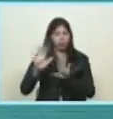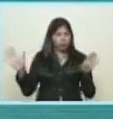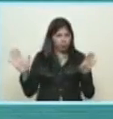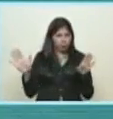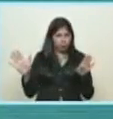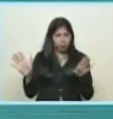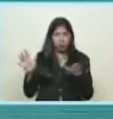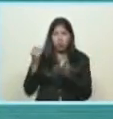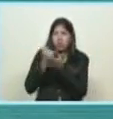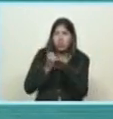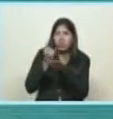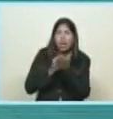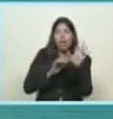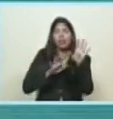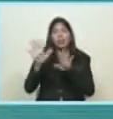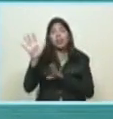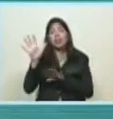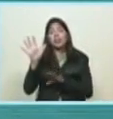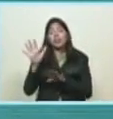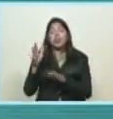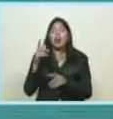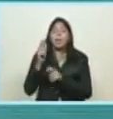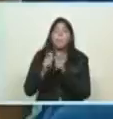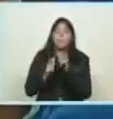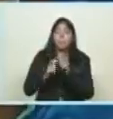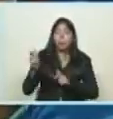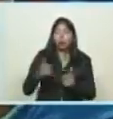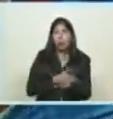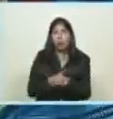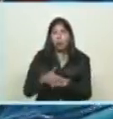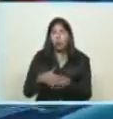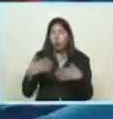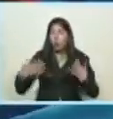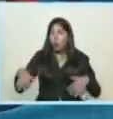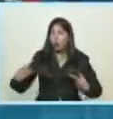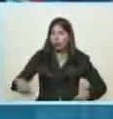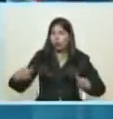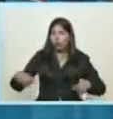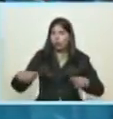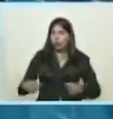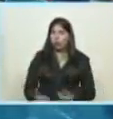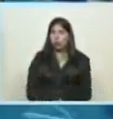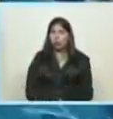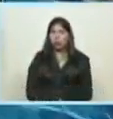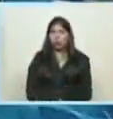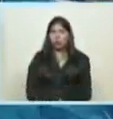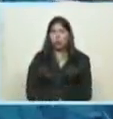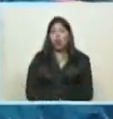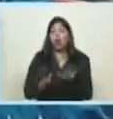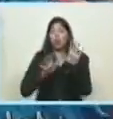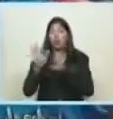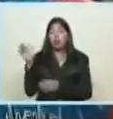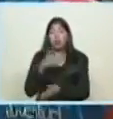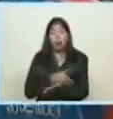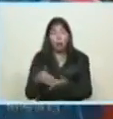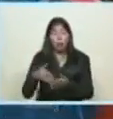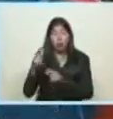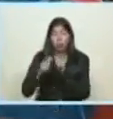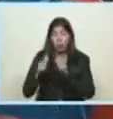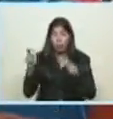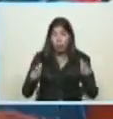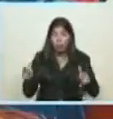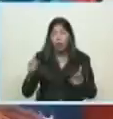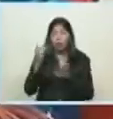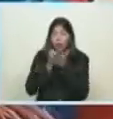se inscribieron más de 15 millones de compatriotas. Naguara, que viene la cara a 15 millones de